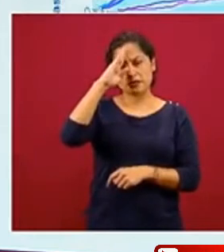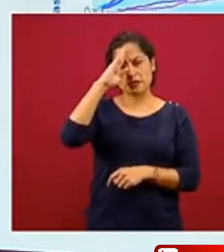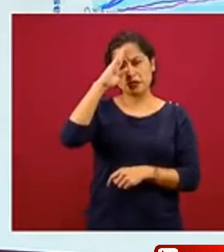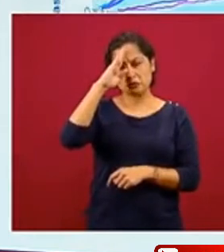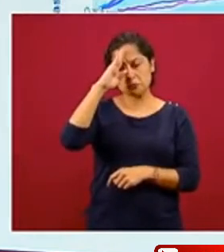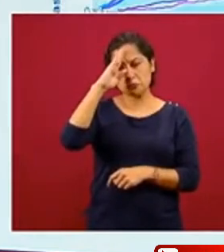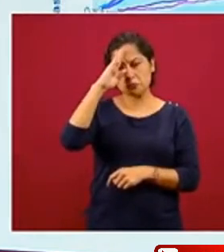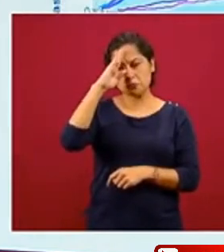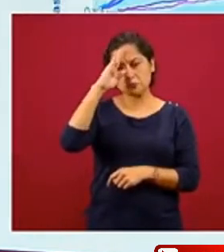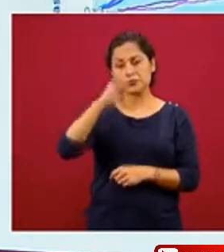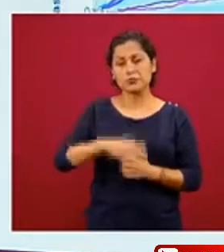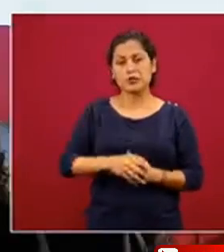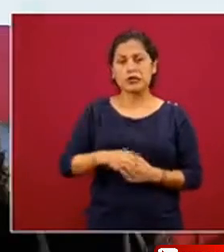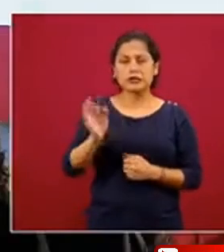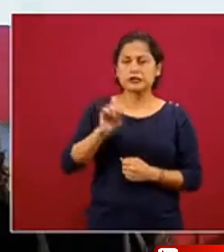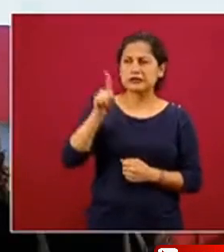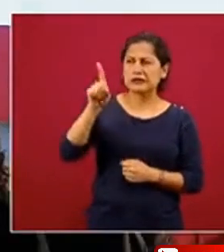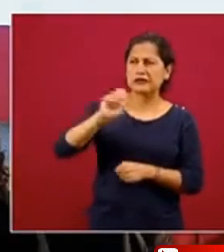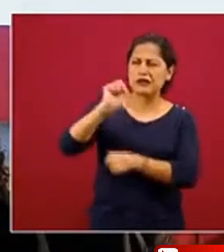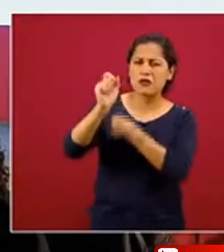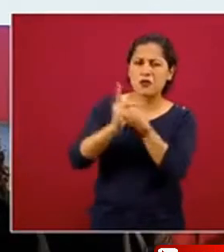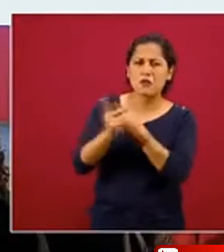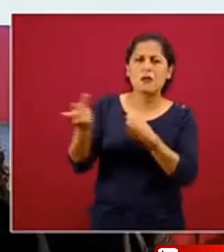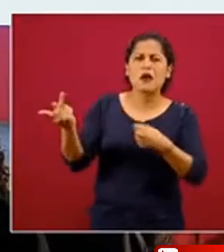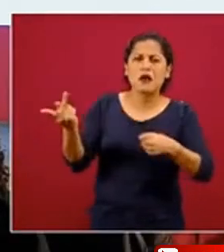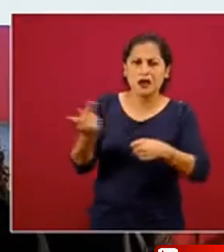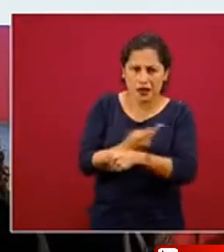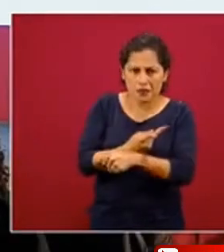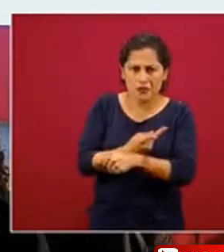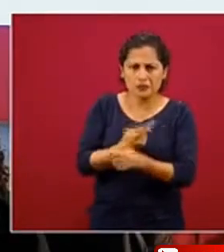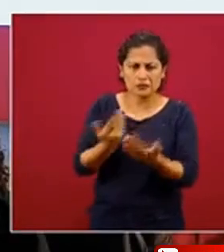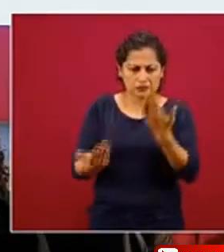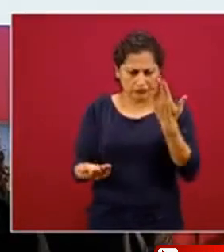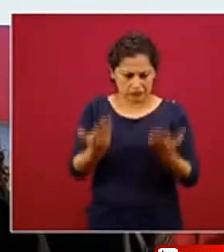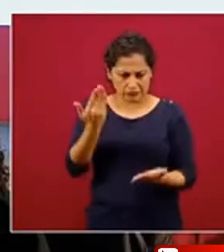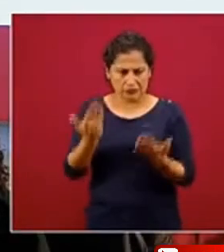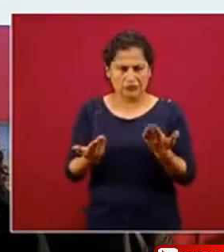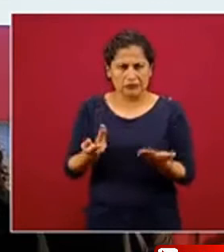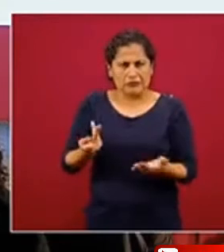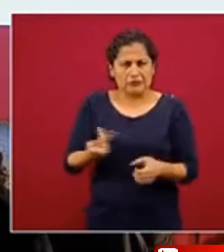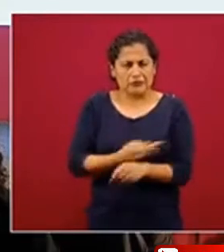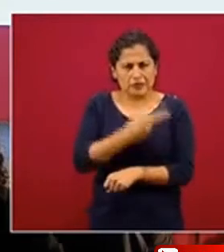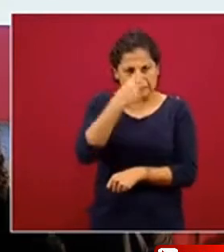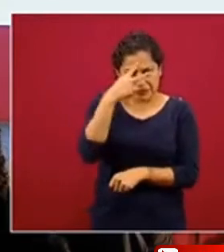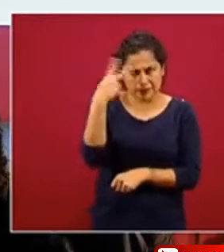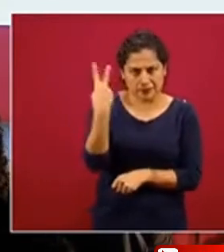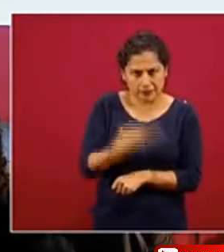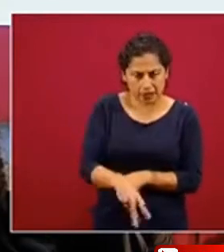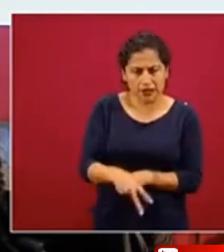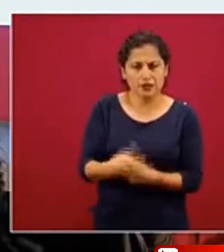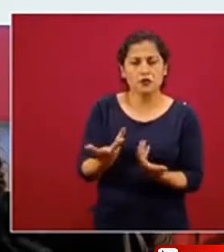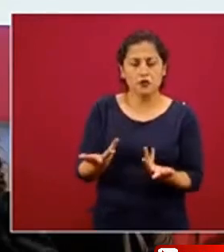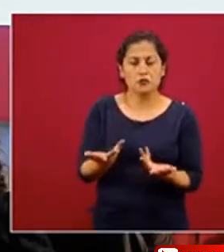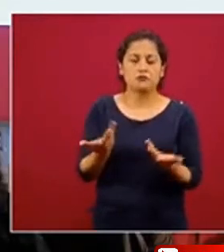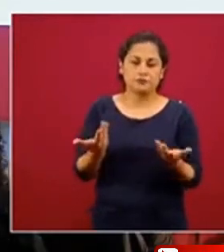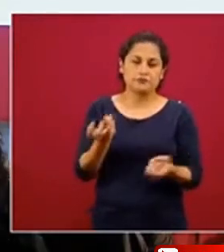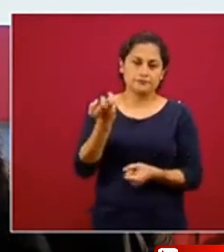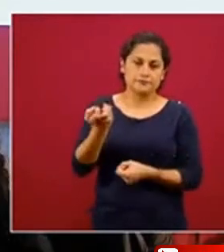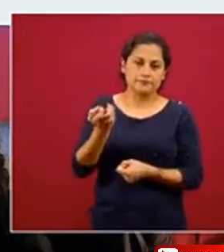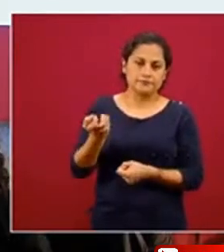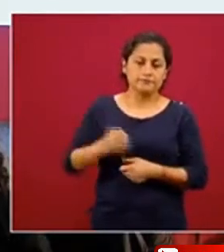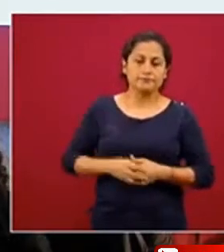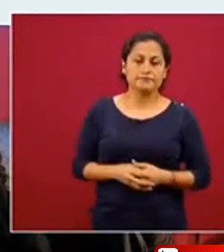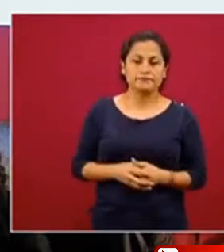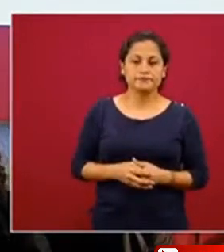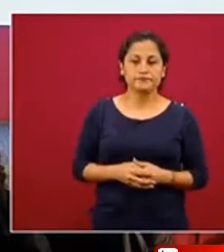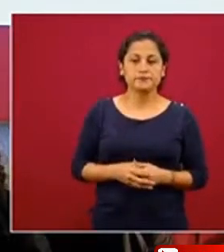pasó en esos países y quisiera entender con claridad cómo está la situación en México en comparación a la que vivieron esos